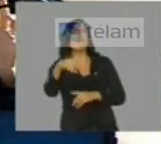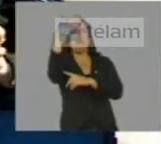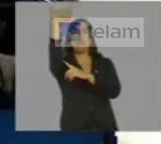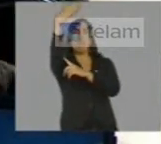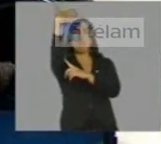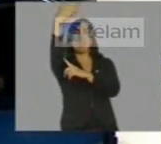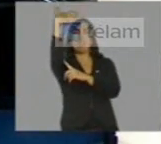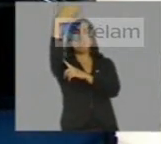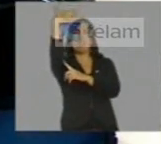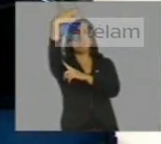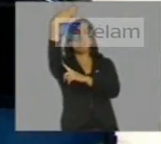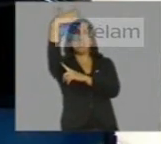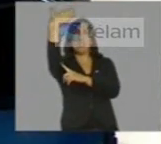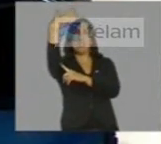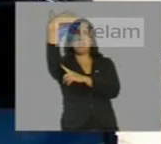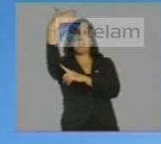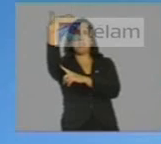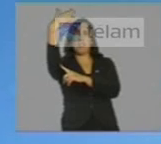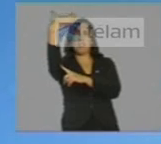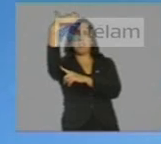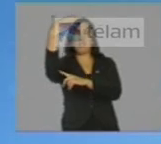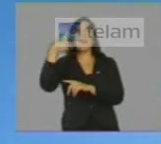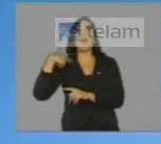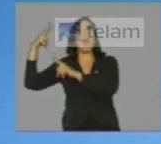veía cuando venía en helicóptero.